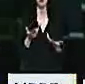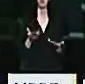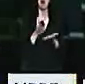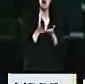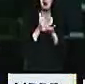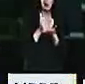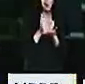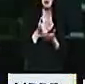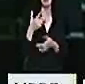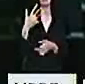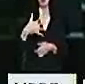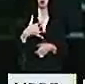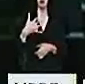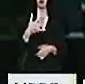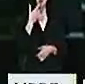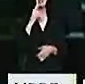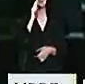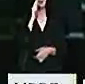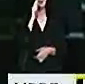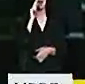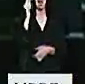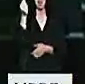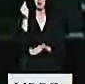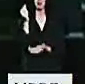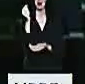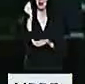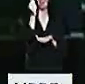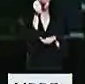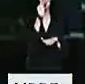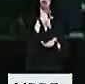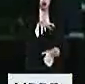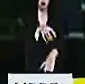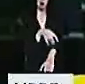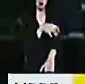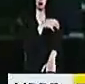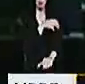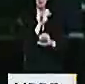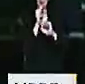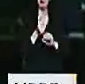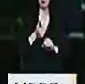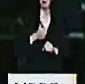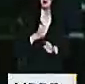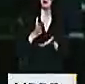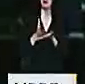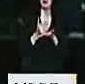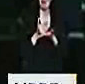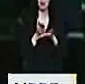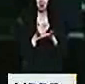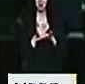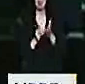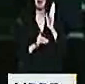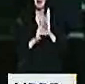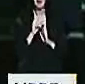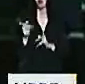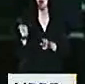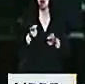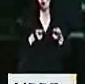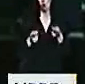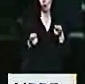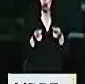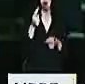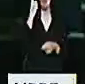es clave, fundamental, porque eso da financiamiento también a la región para poder hacer esas estrategias de desarrollo económico. Pero más